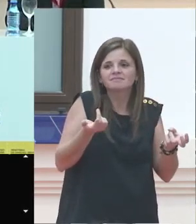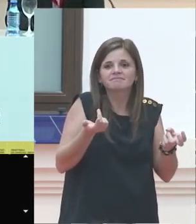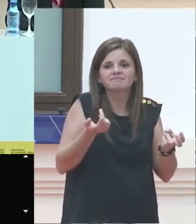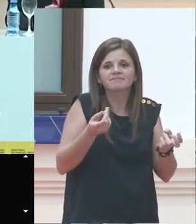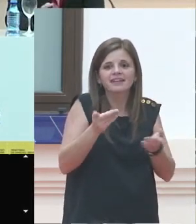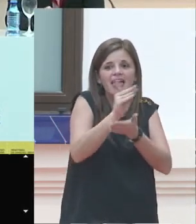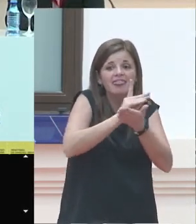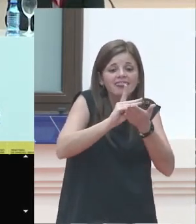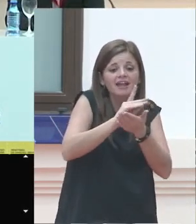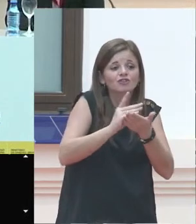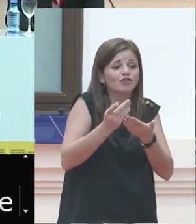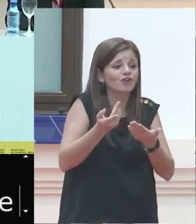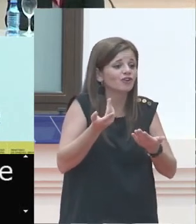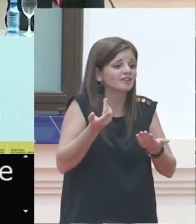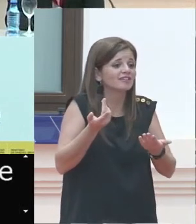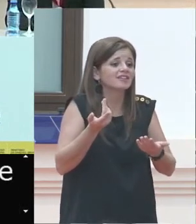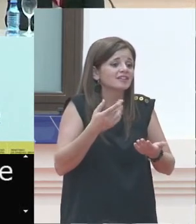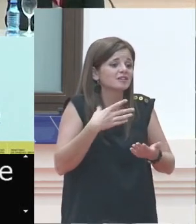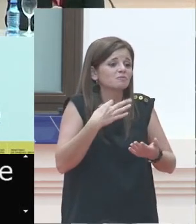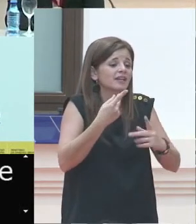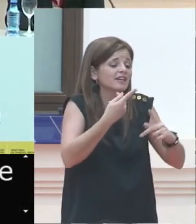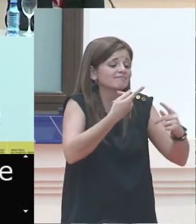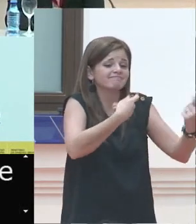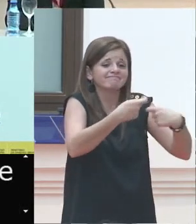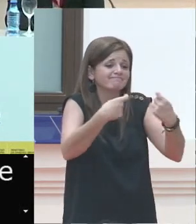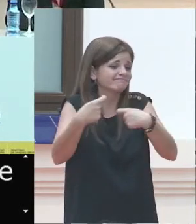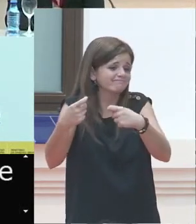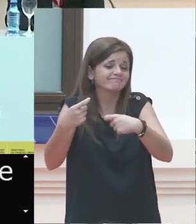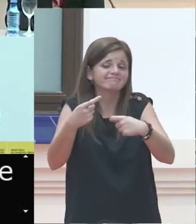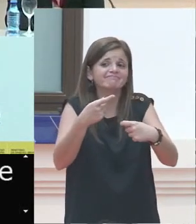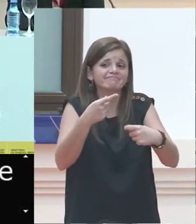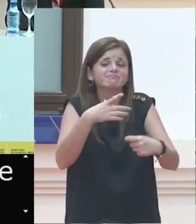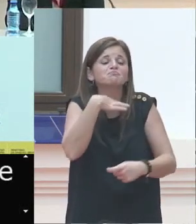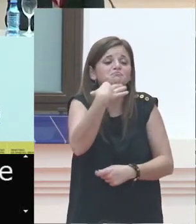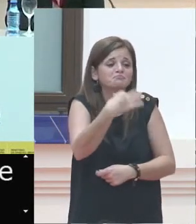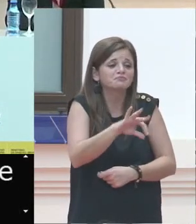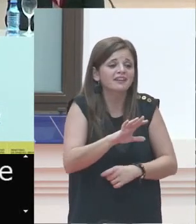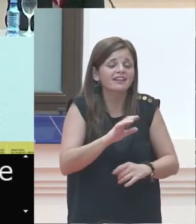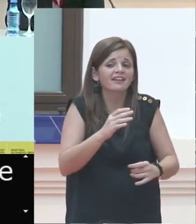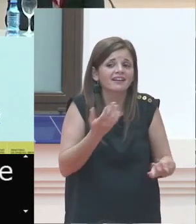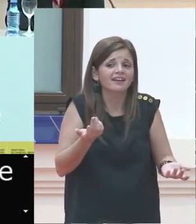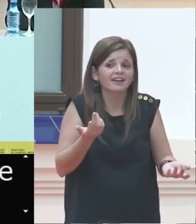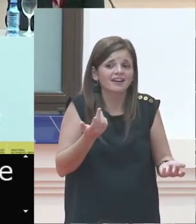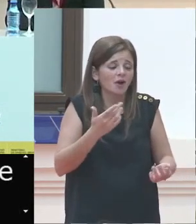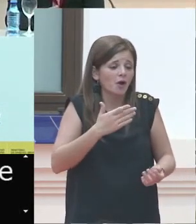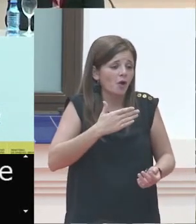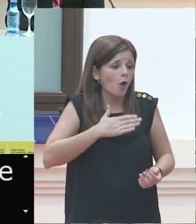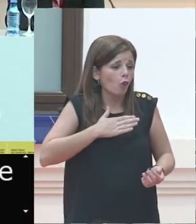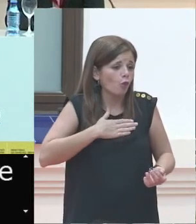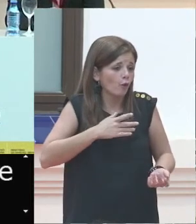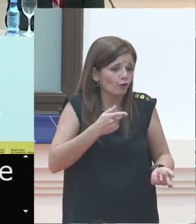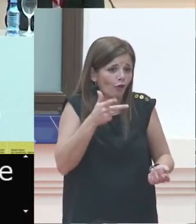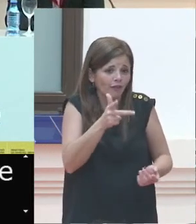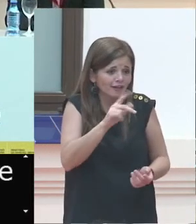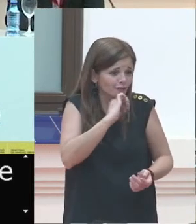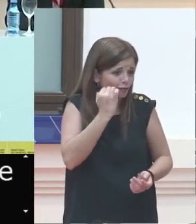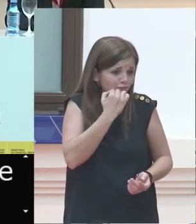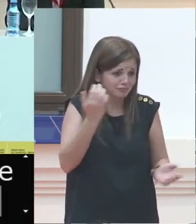a los que no hemos accedido, pero él sí los tiene, pues eso tiene un valor económico, eso se puede rentabilizar, porque el Big Data, y de nuevo nos estamos metiendo en la mesa de esta